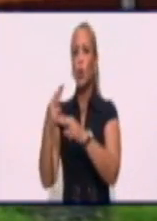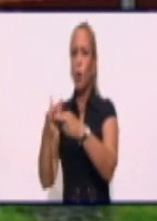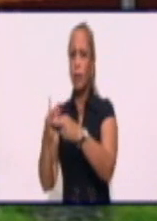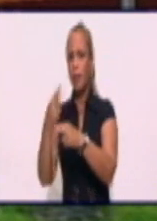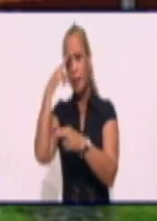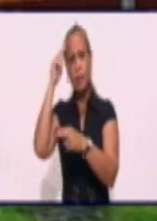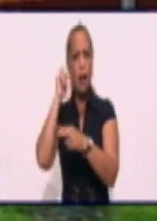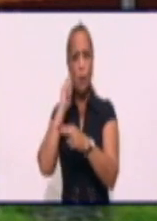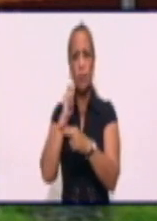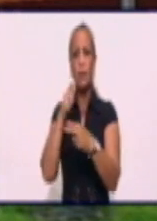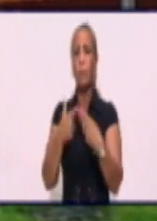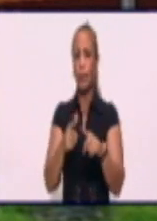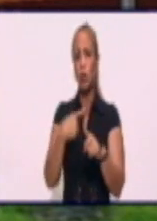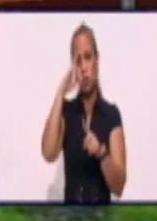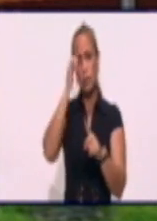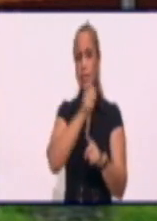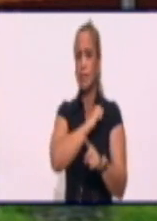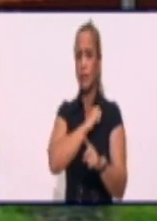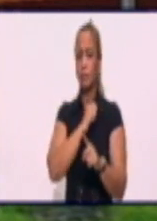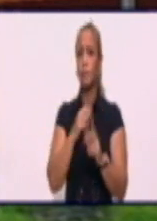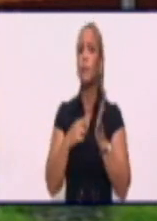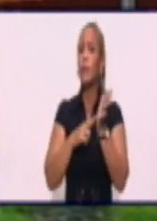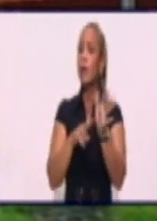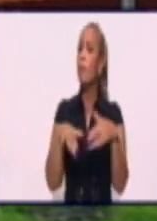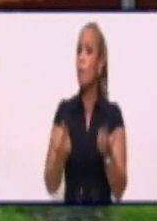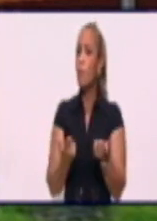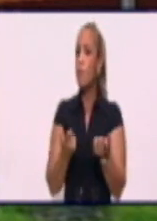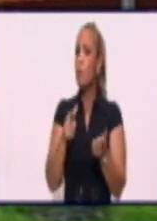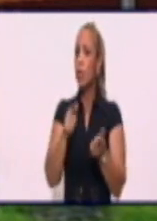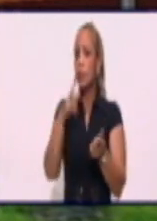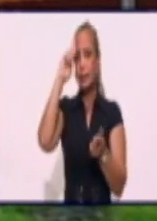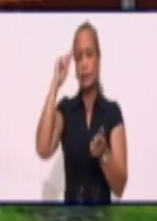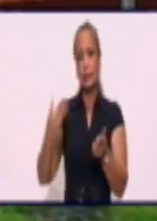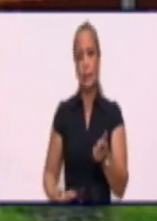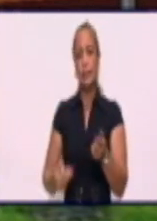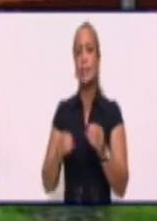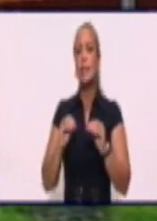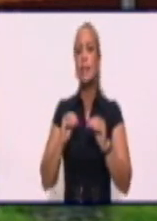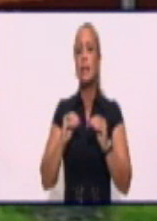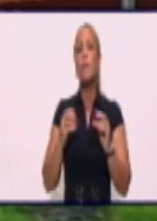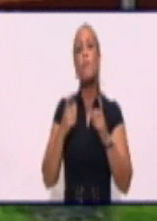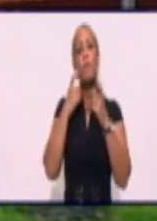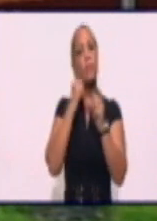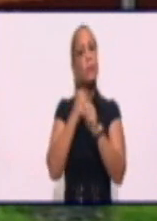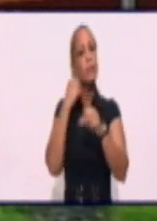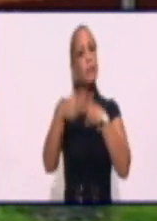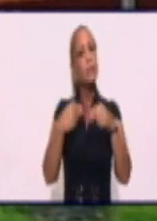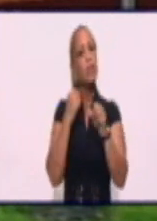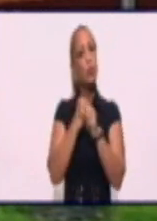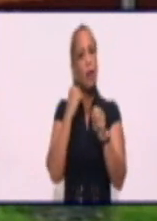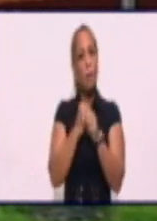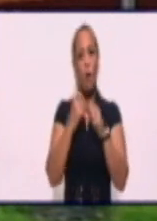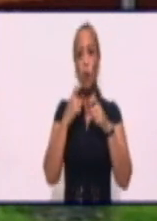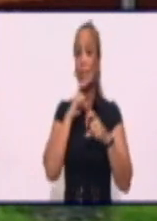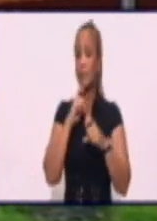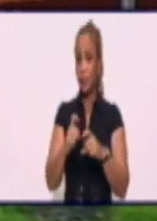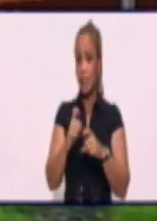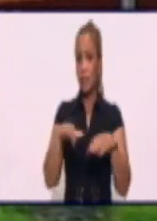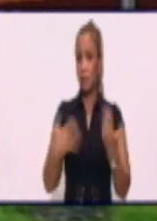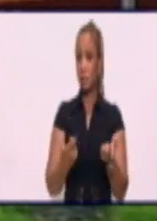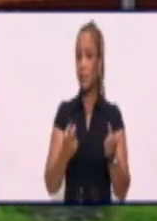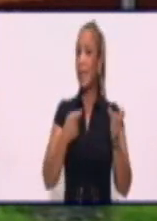porque el sector de la salud está jugando un papel importantísimo en esta batalla por la vida